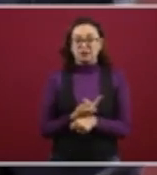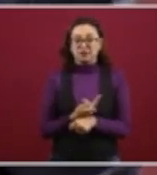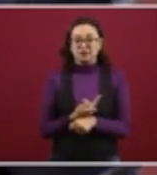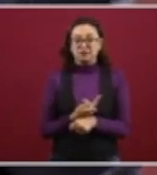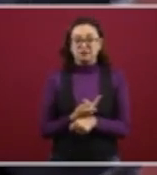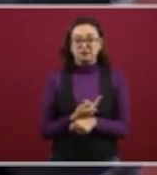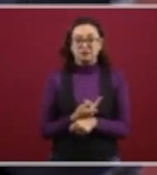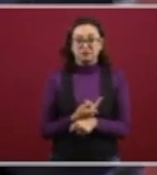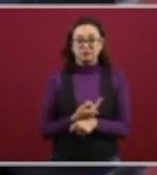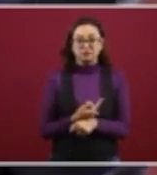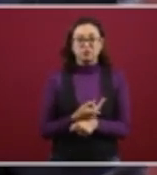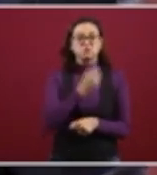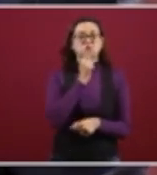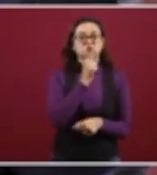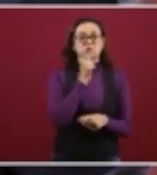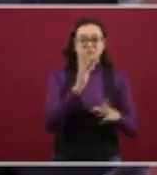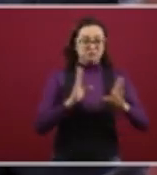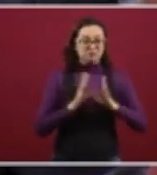policía militar,